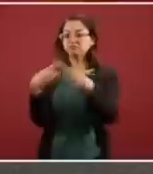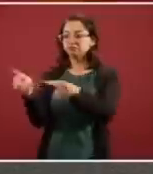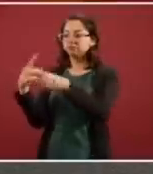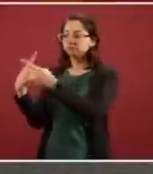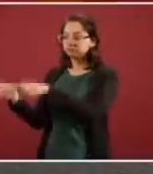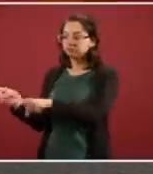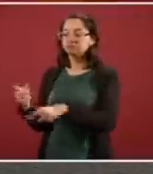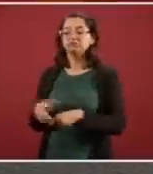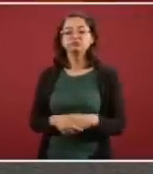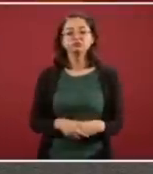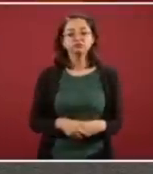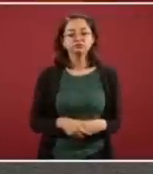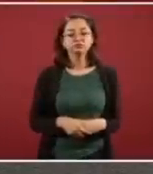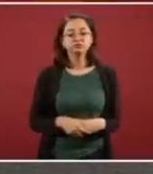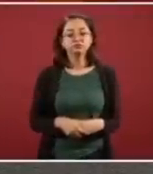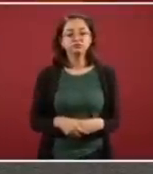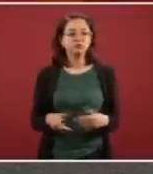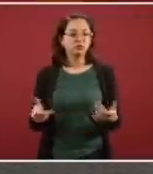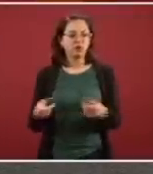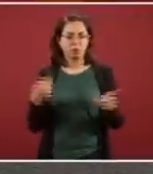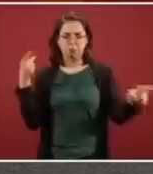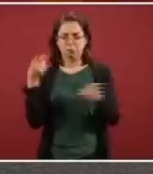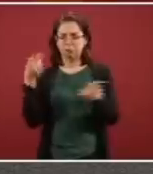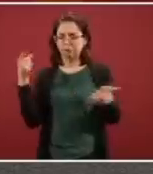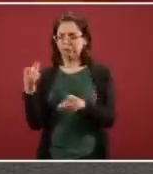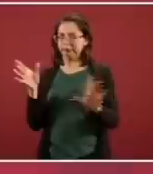no es para ofender,